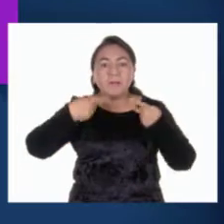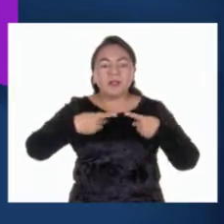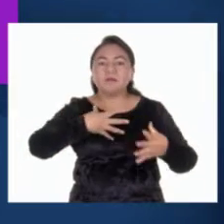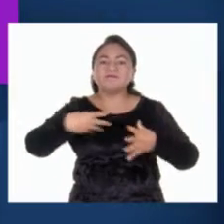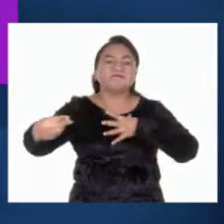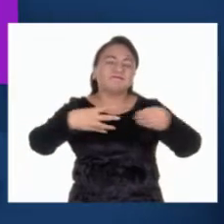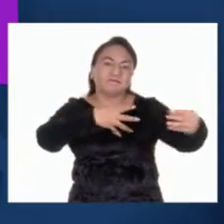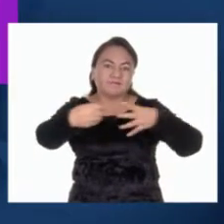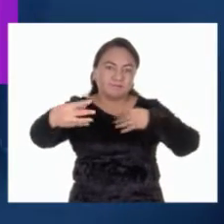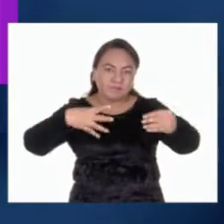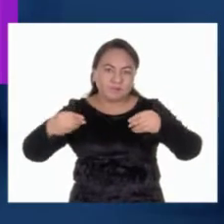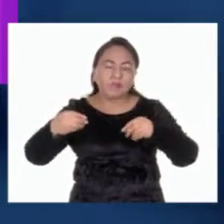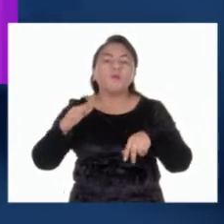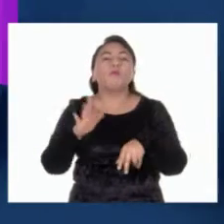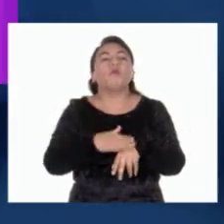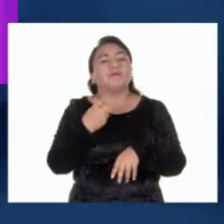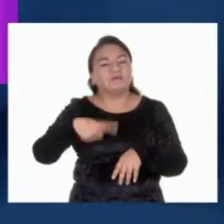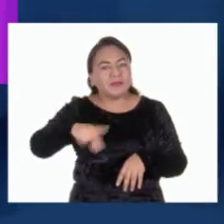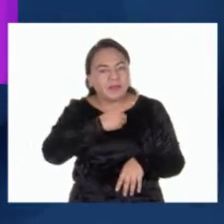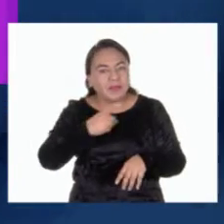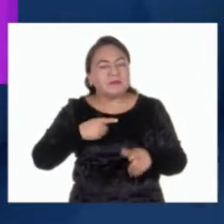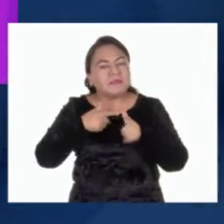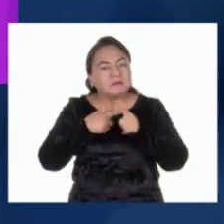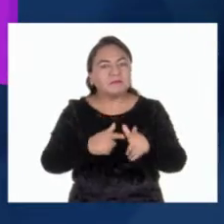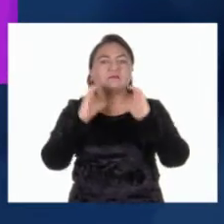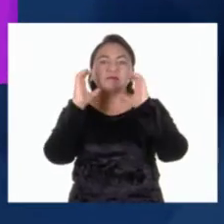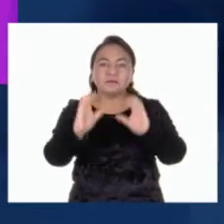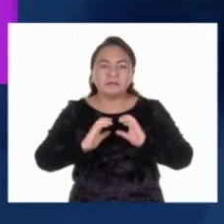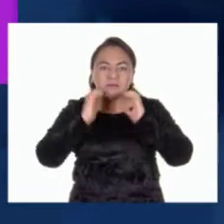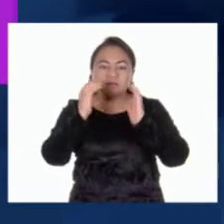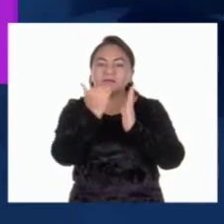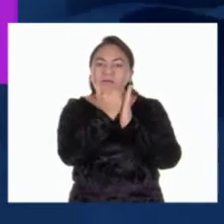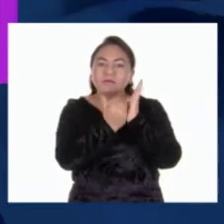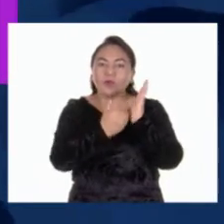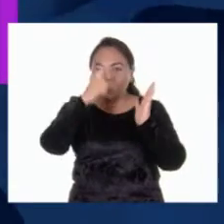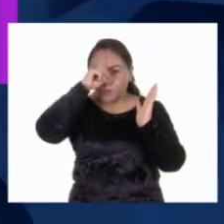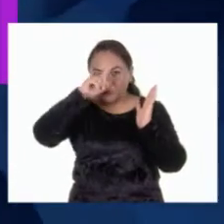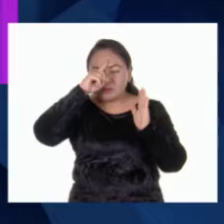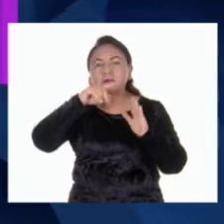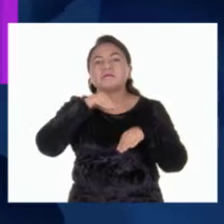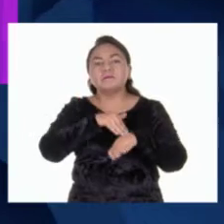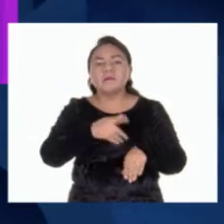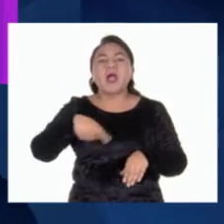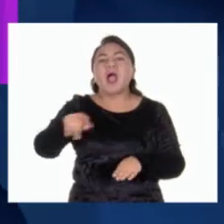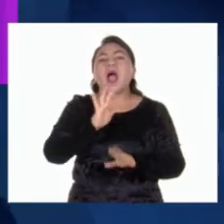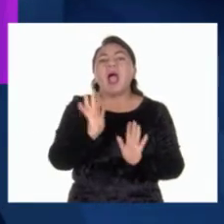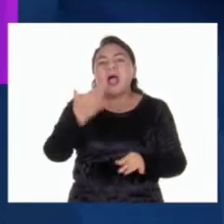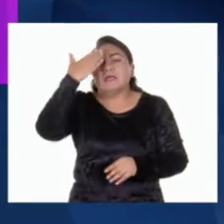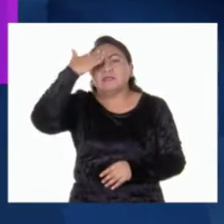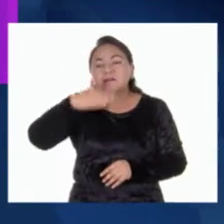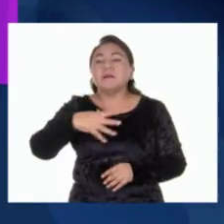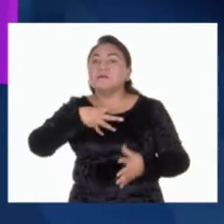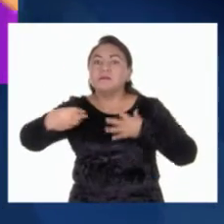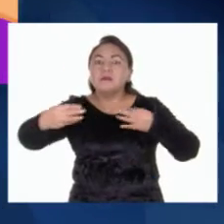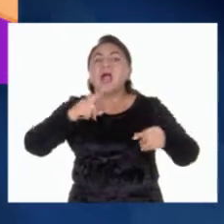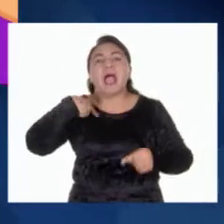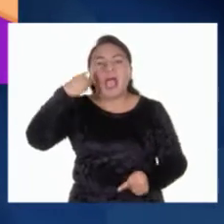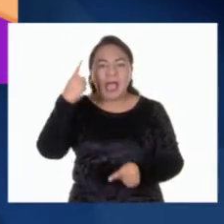las personas. Por eso hay que continuar cuidándonos siguiendo las buenas prácticas que ya todos conocemos para evitar